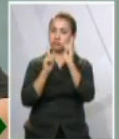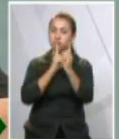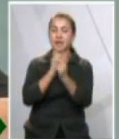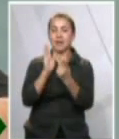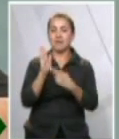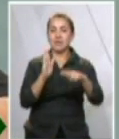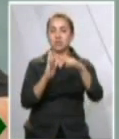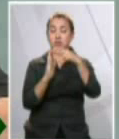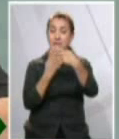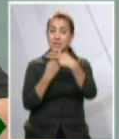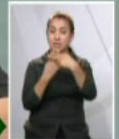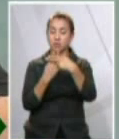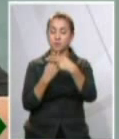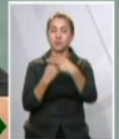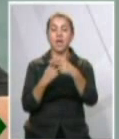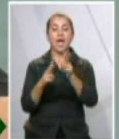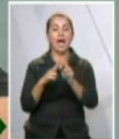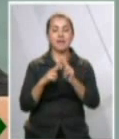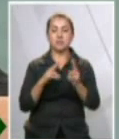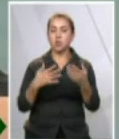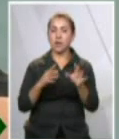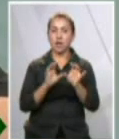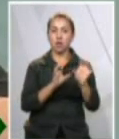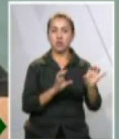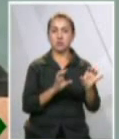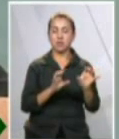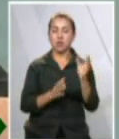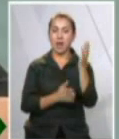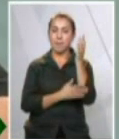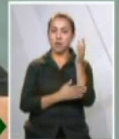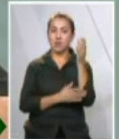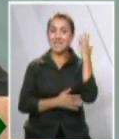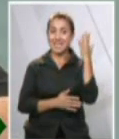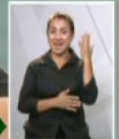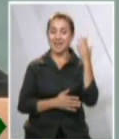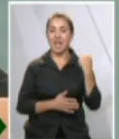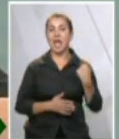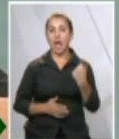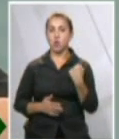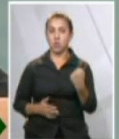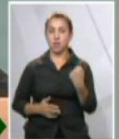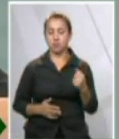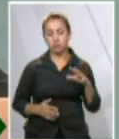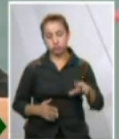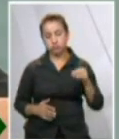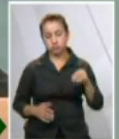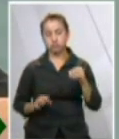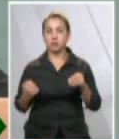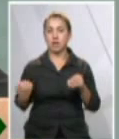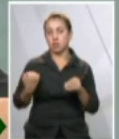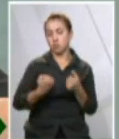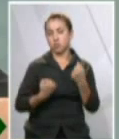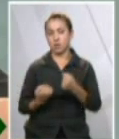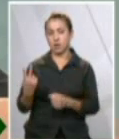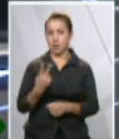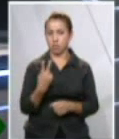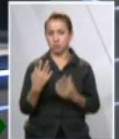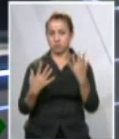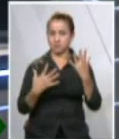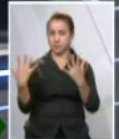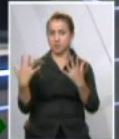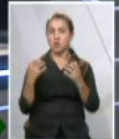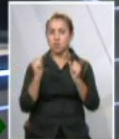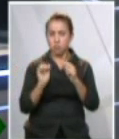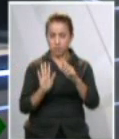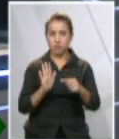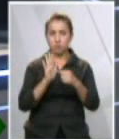adiestramiento que tuve era para hacer todo tipo de funciones con la mano izquierda y ayudarme con la mano derecha. Oye, explícanos un poco, si nos puedes